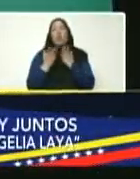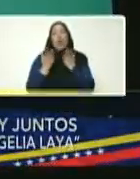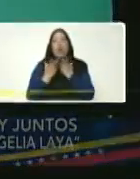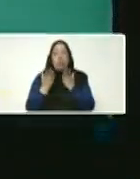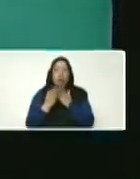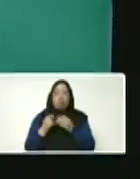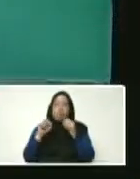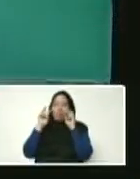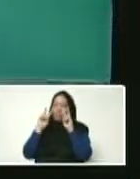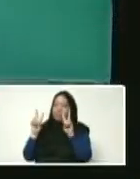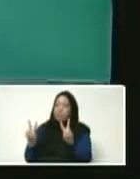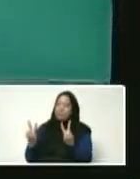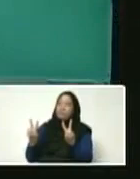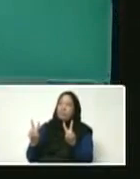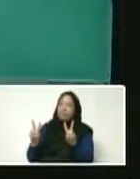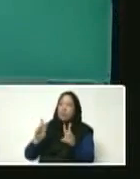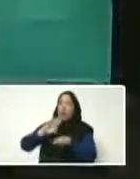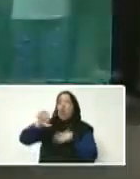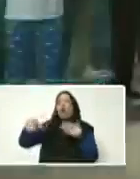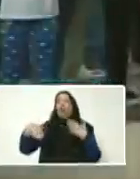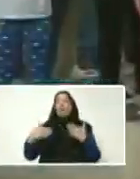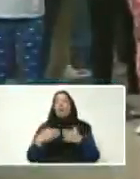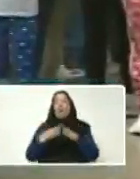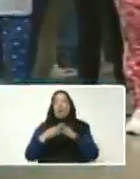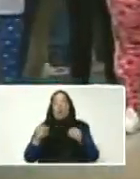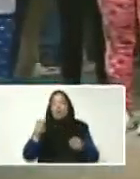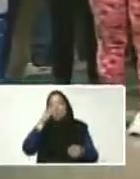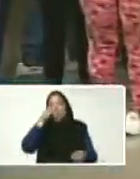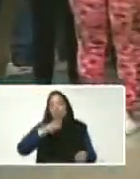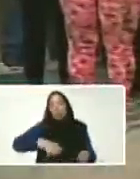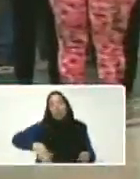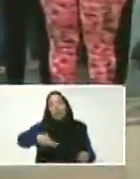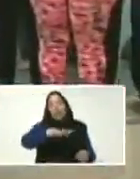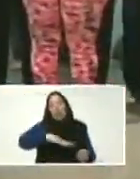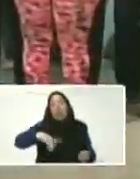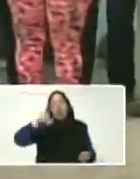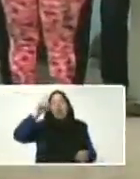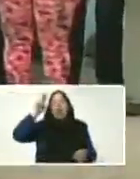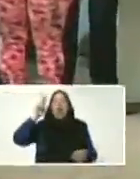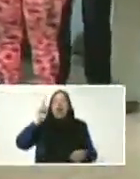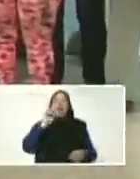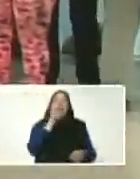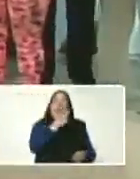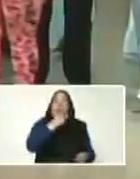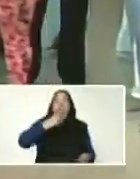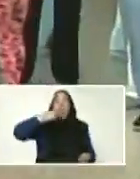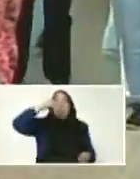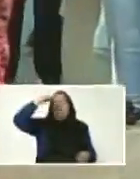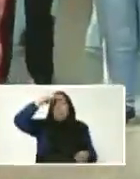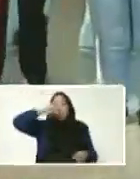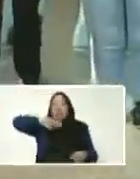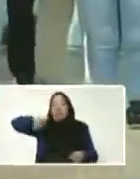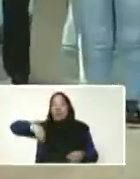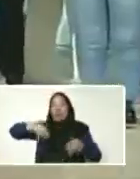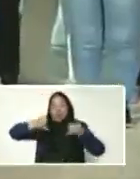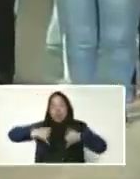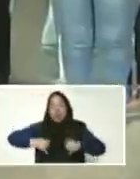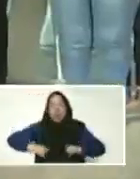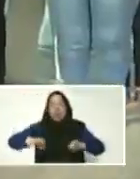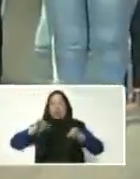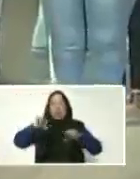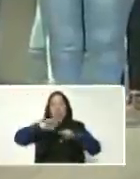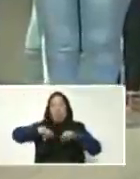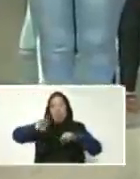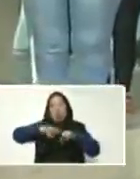podemos ver a todos el pueblo, los padres y representantes de nuestros niños, de nuestras